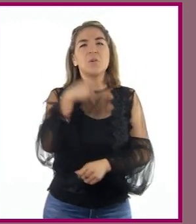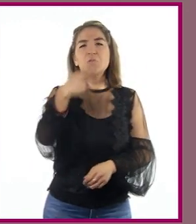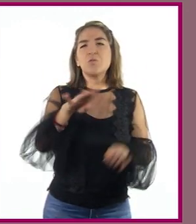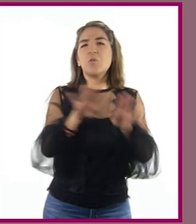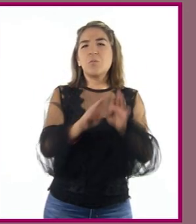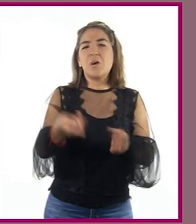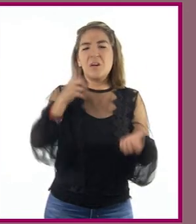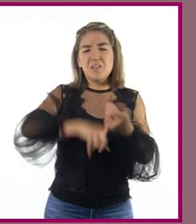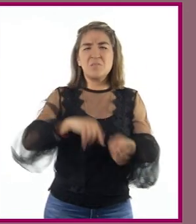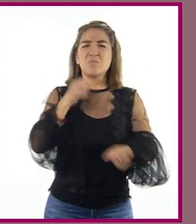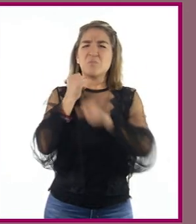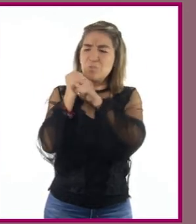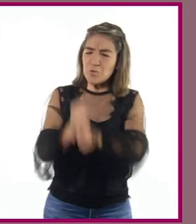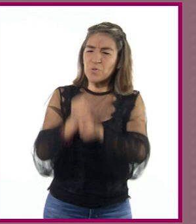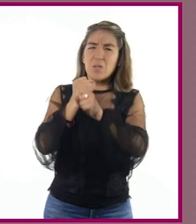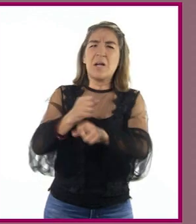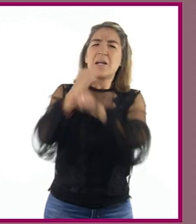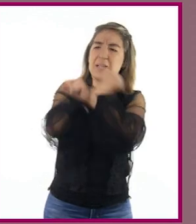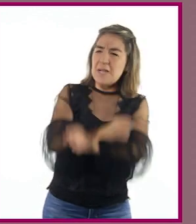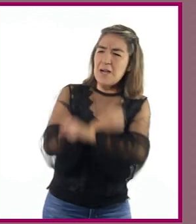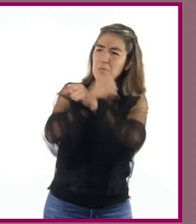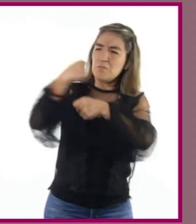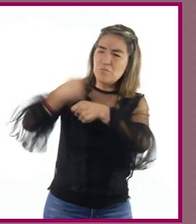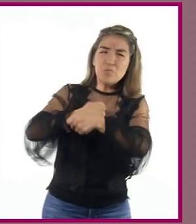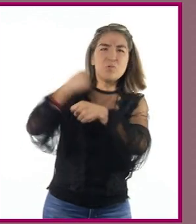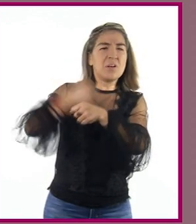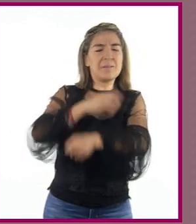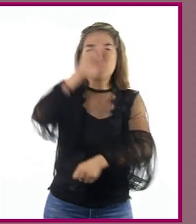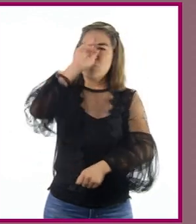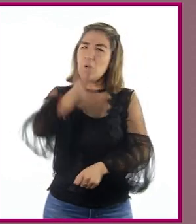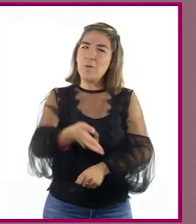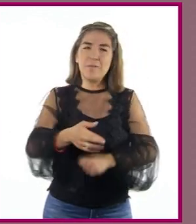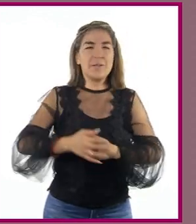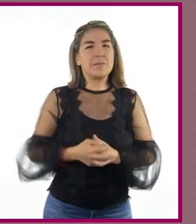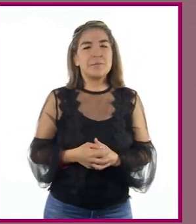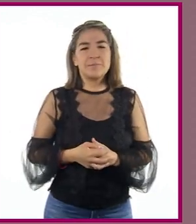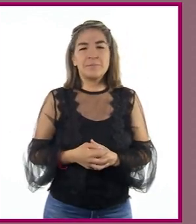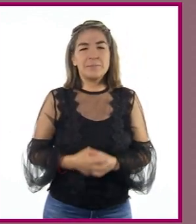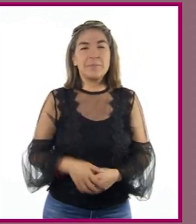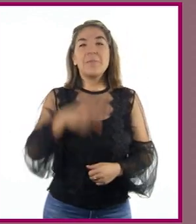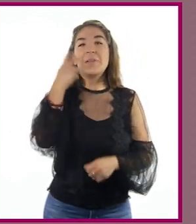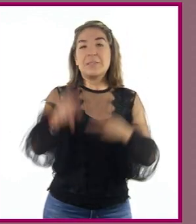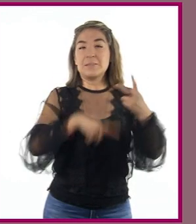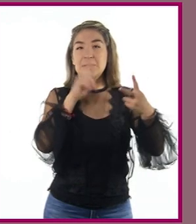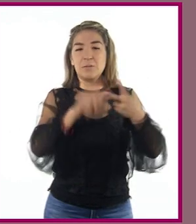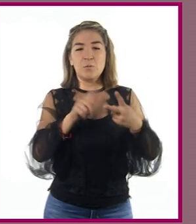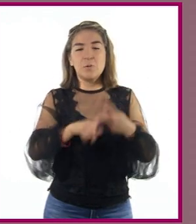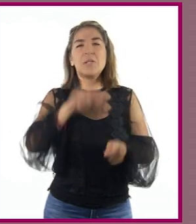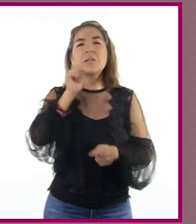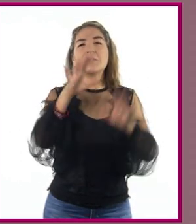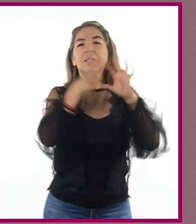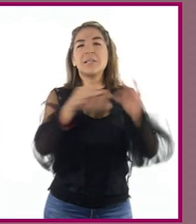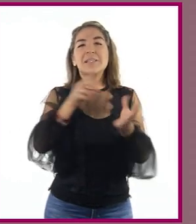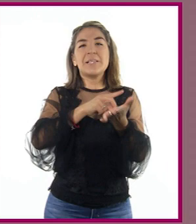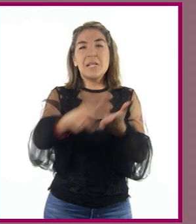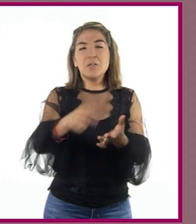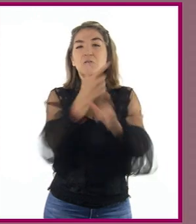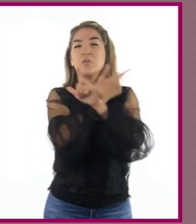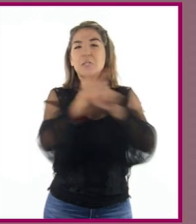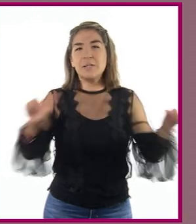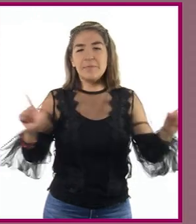prohibición a la tortura, la esclavitud y el trabajo forzado. El segundo reafirma los derechos de